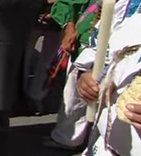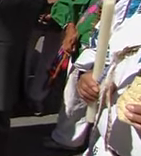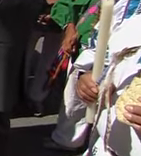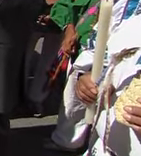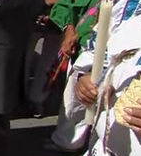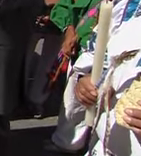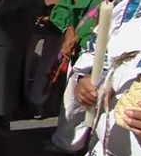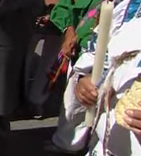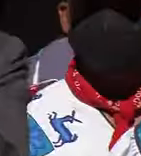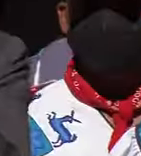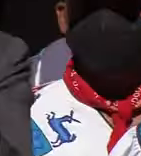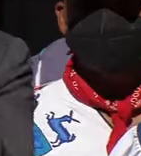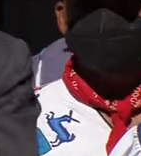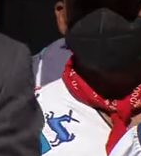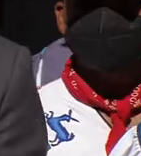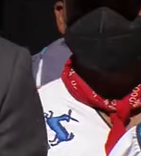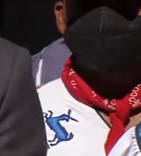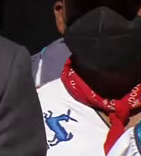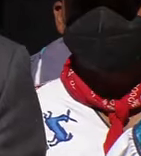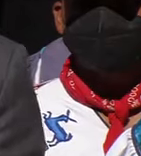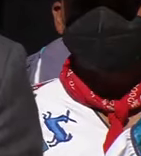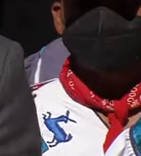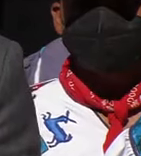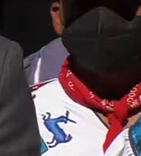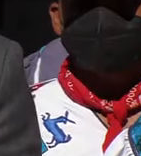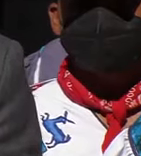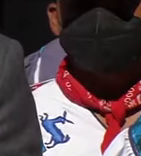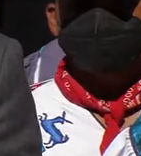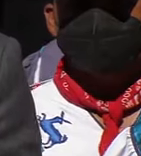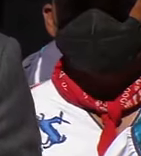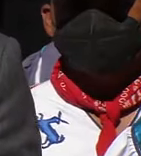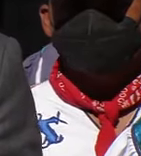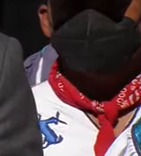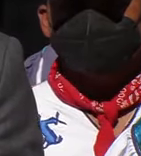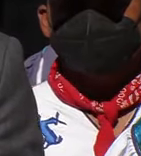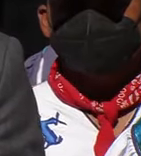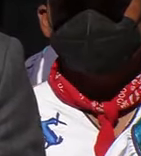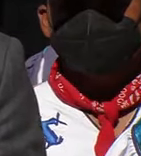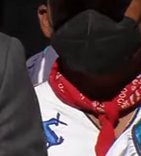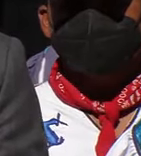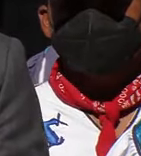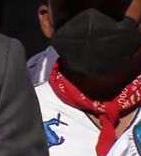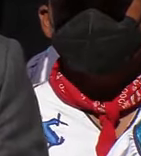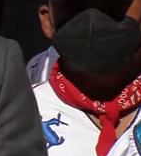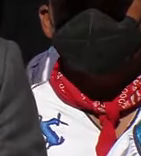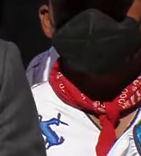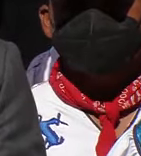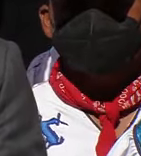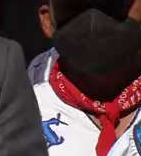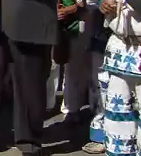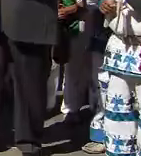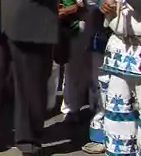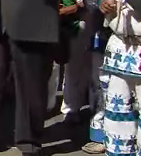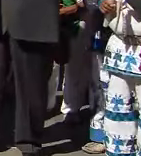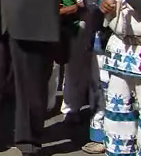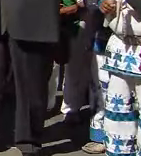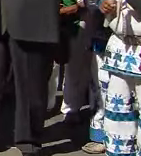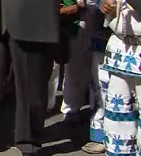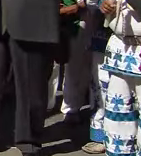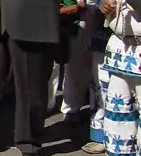para todas las comunidades de Jalisco, de Zacatecas, Durango, Nayarit, San Luis Potosí,